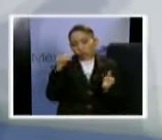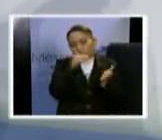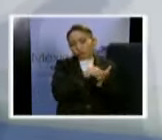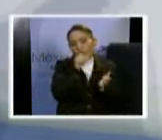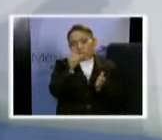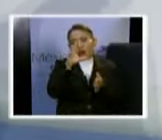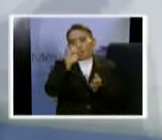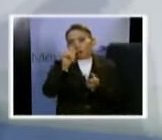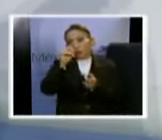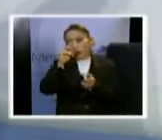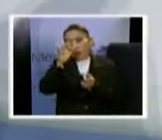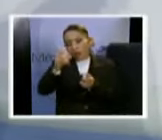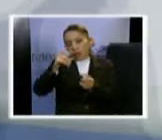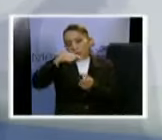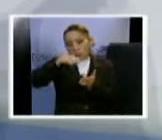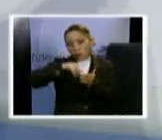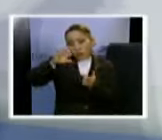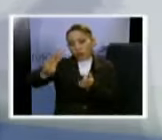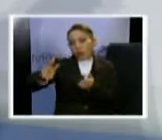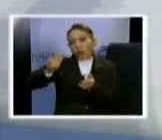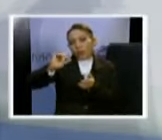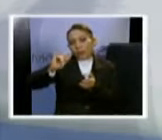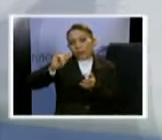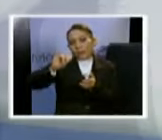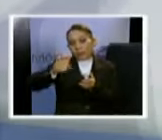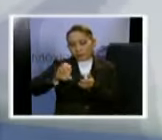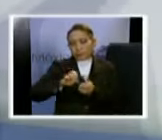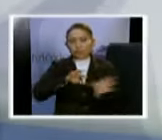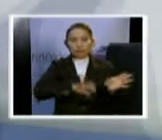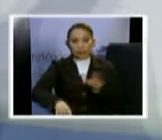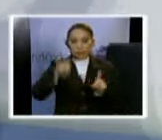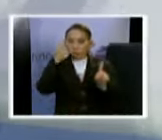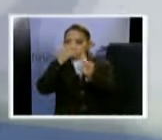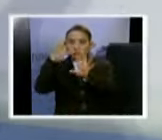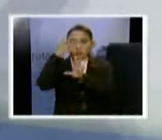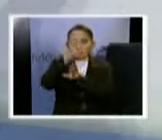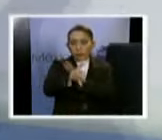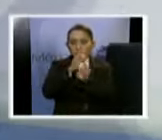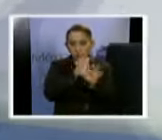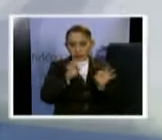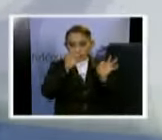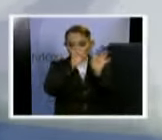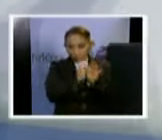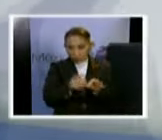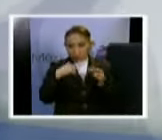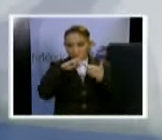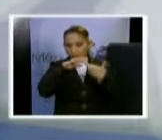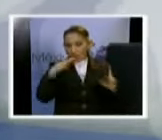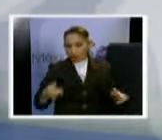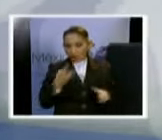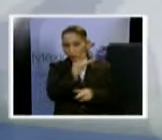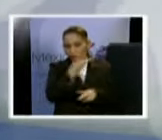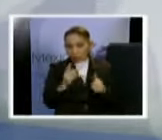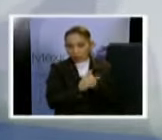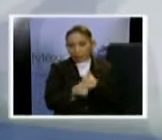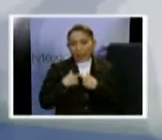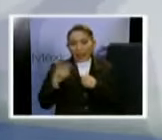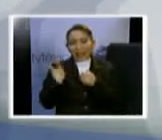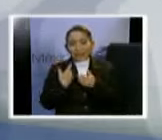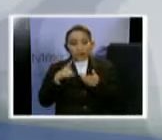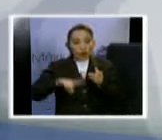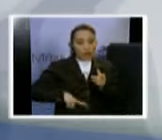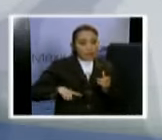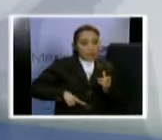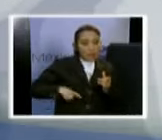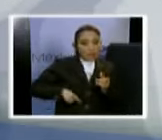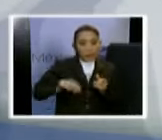un consulado en la zona de Winnipeg. Principales retos. El principal irritante de la relación es la introducción por parte del gobierno